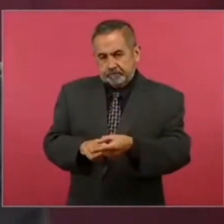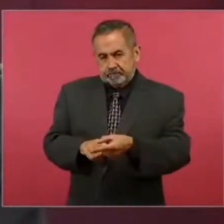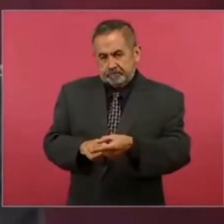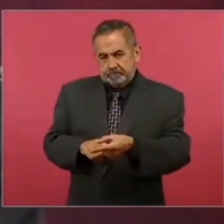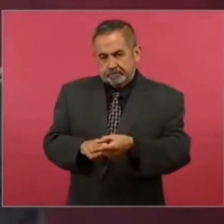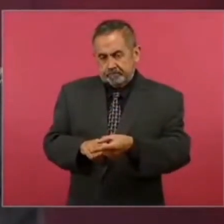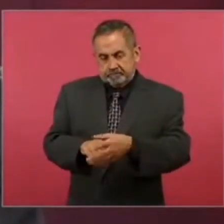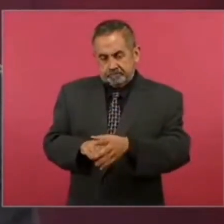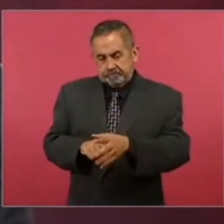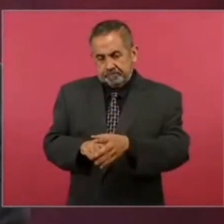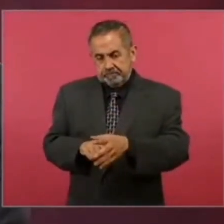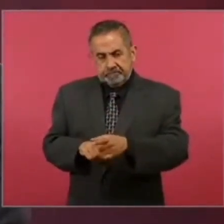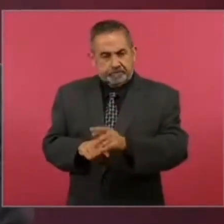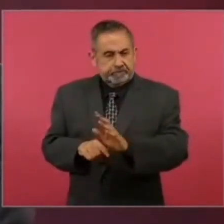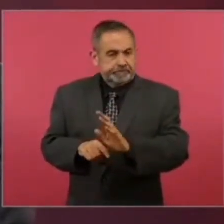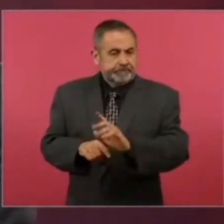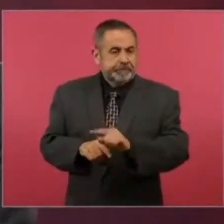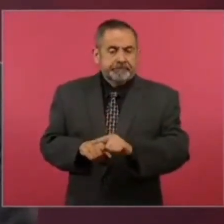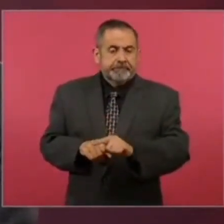la